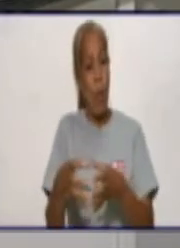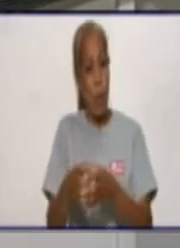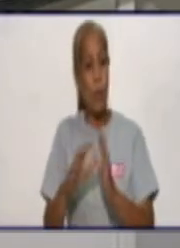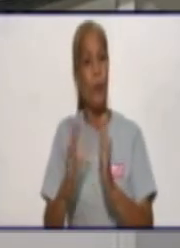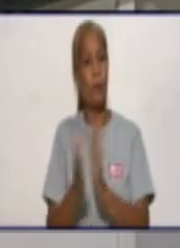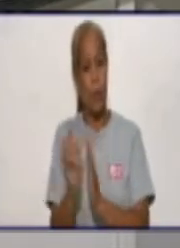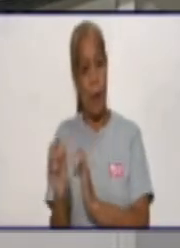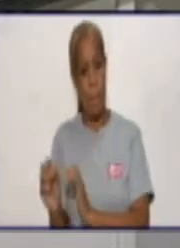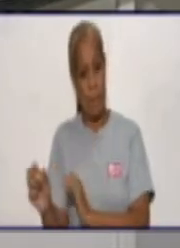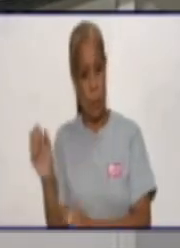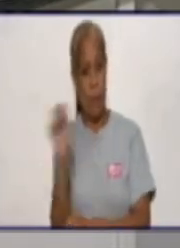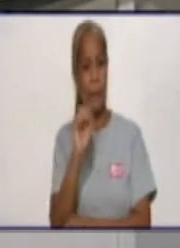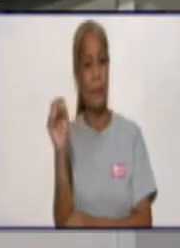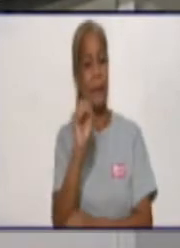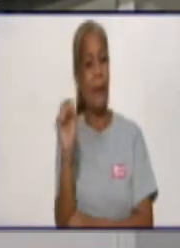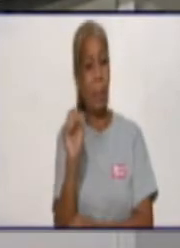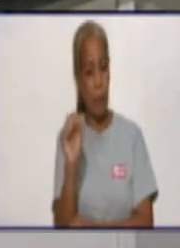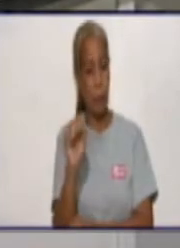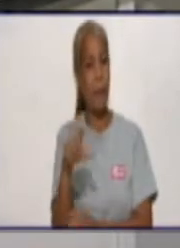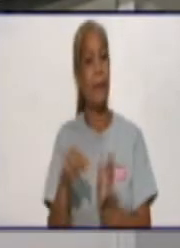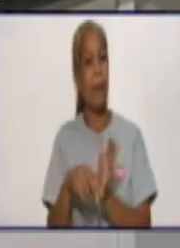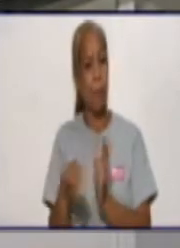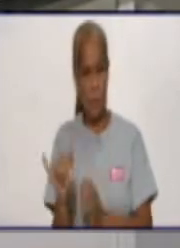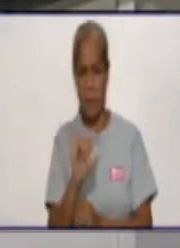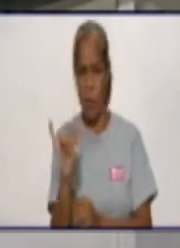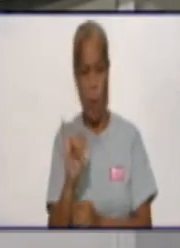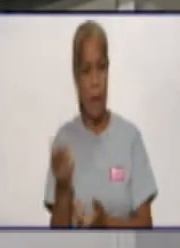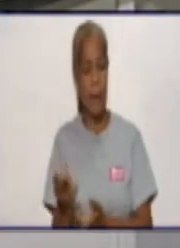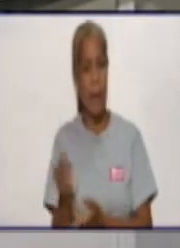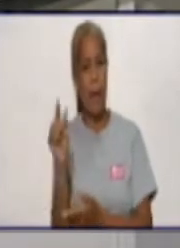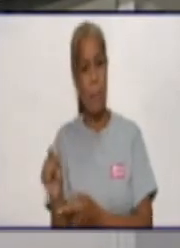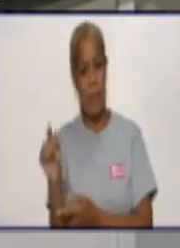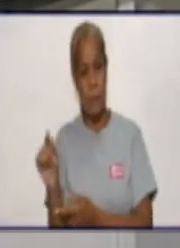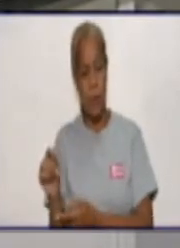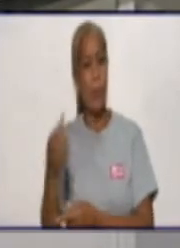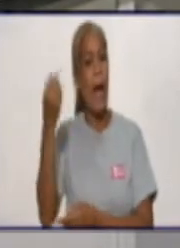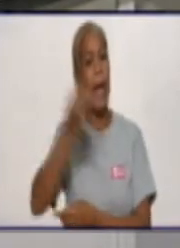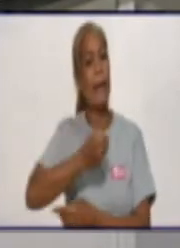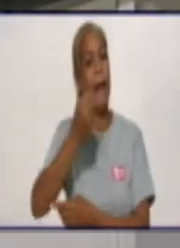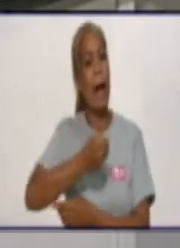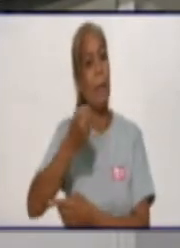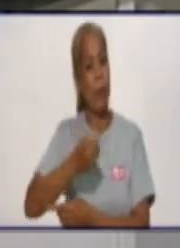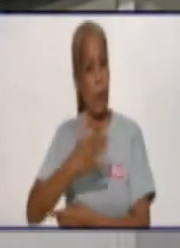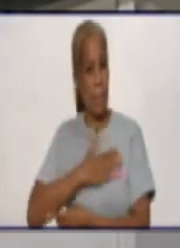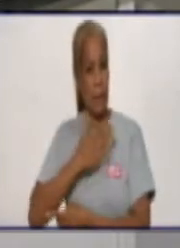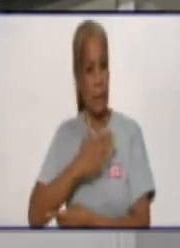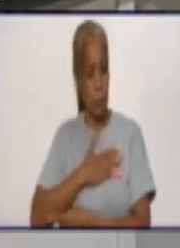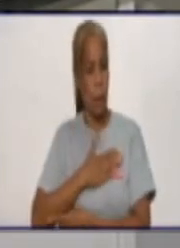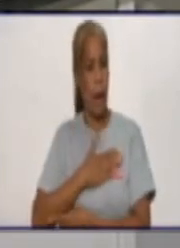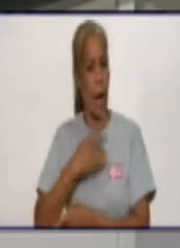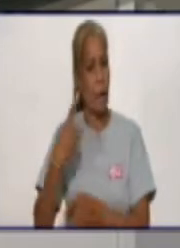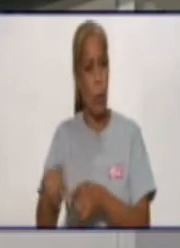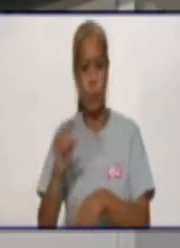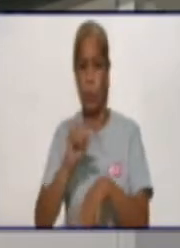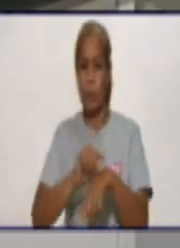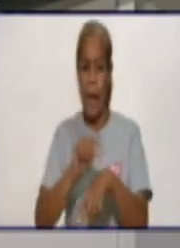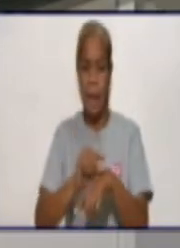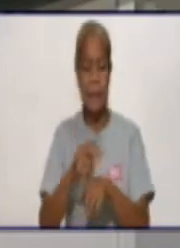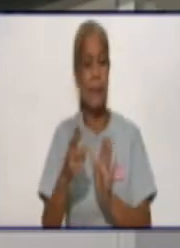de como el pueblo conoce el de pasajeros también aquí está representado la dirección del sistema del hostal si los trenes